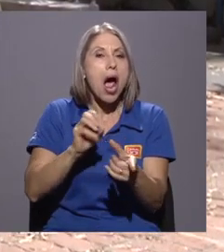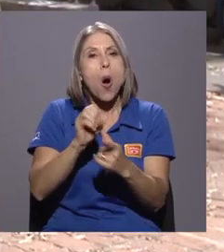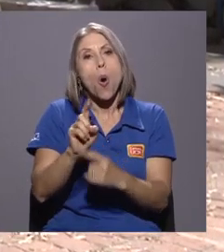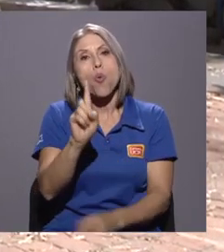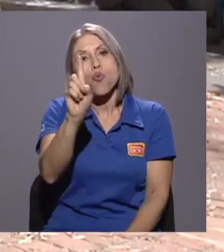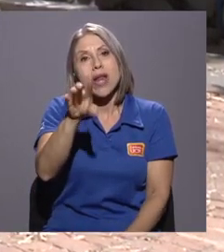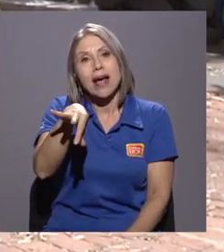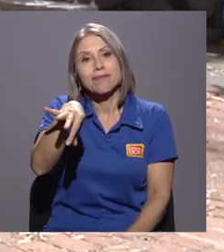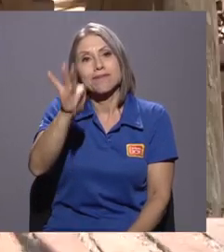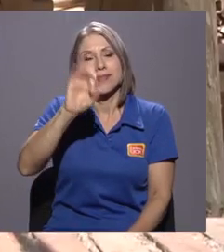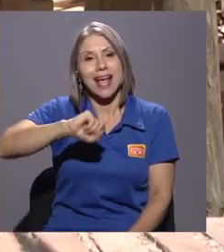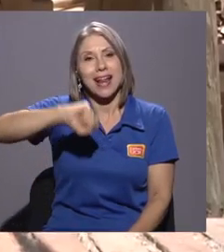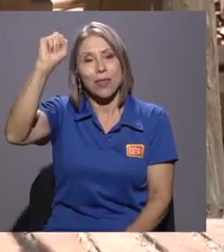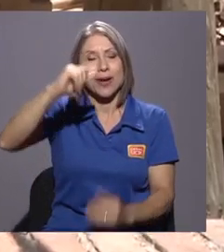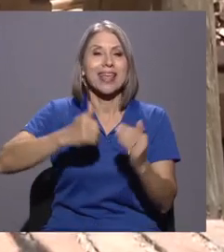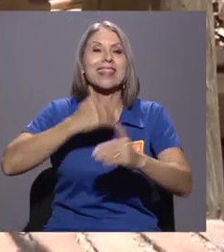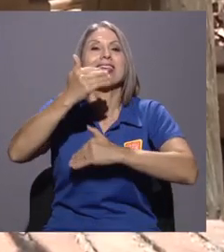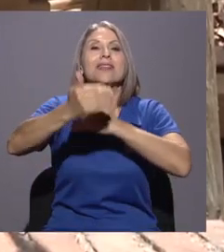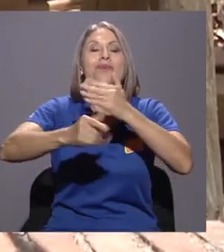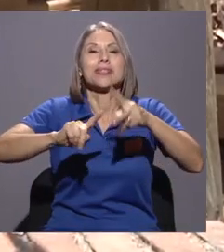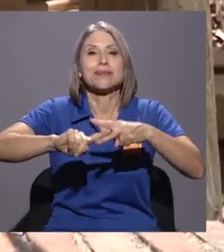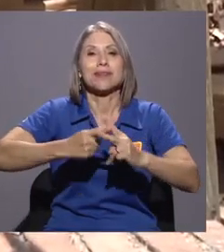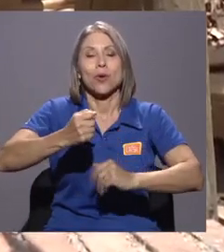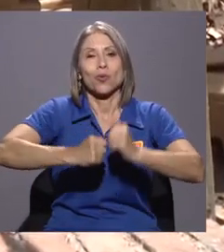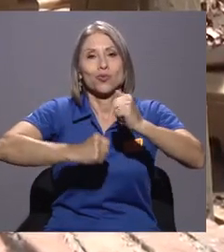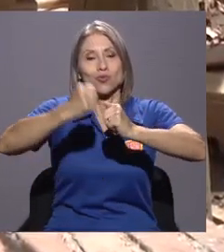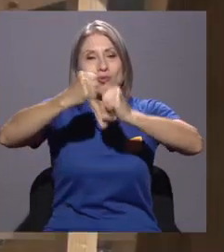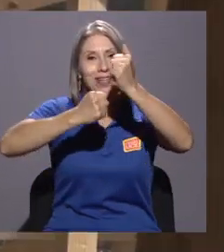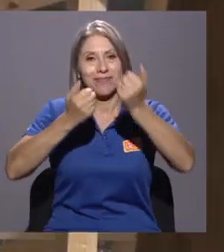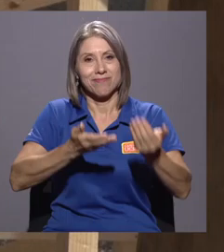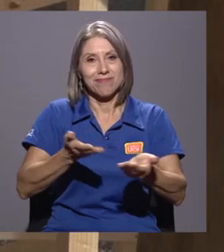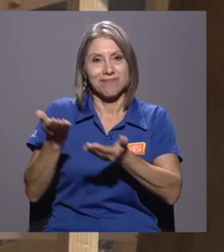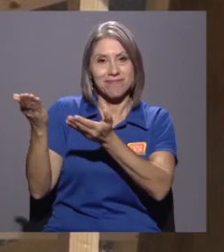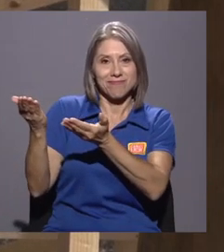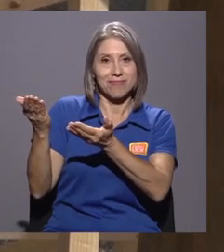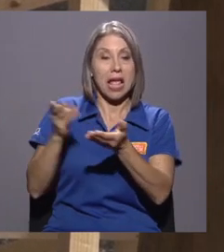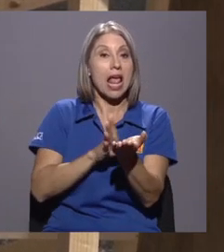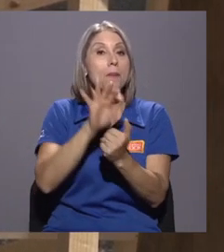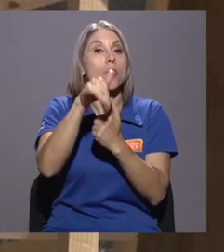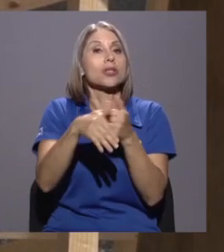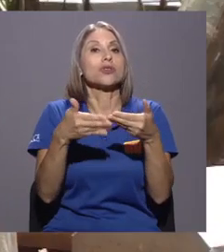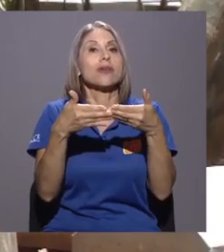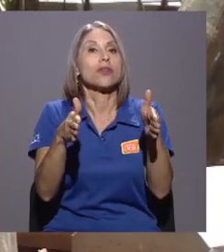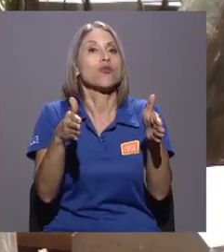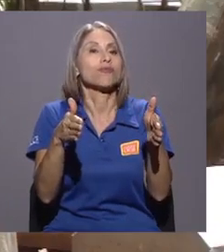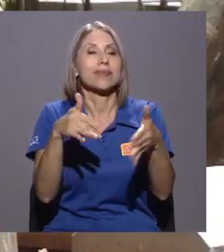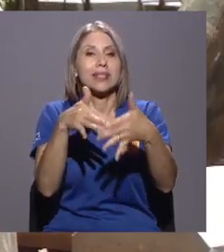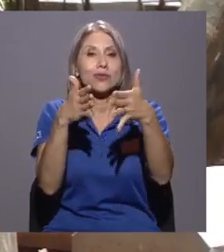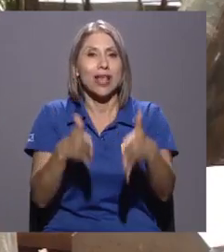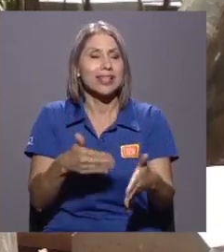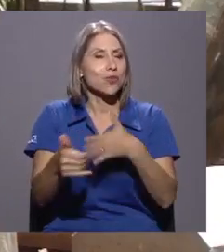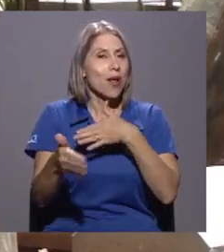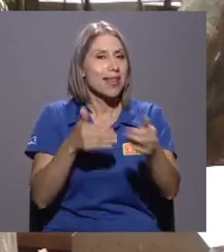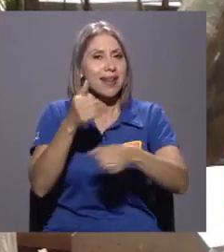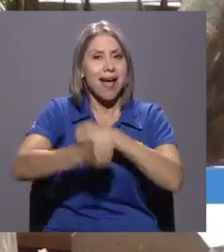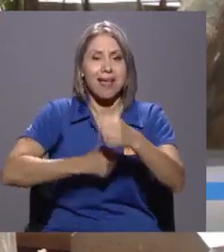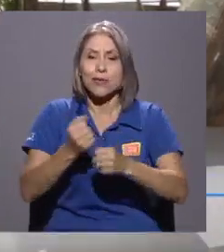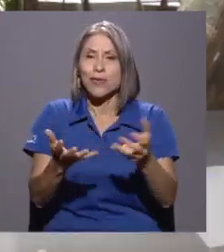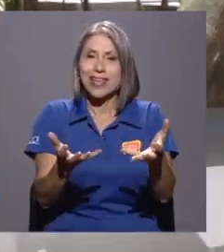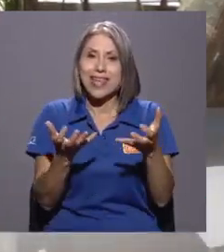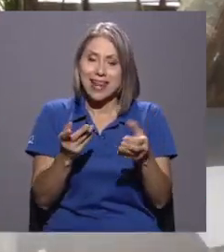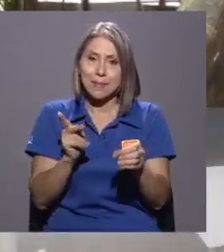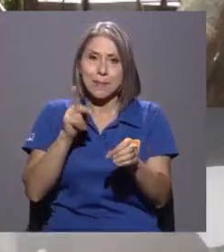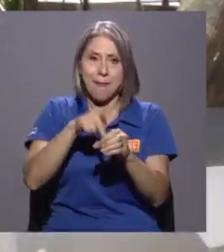se inicia a construir esa estructura. El proyecto se abrió para los estudiantes de cualquier año que quisieran participar, que tuvieran un interés